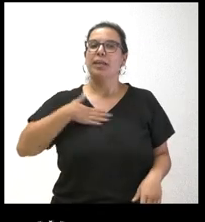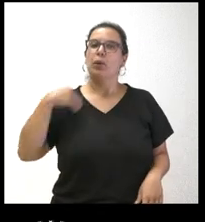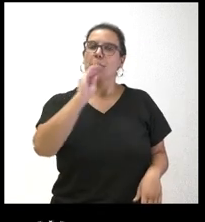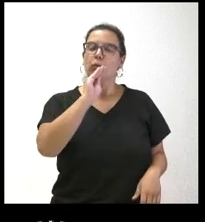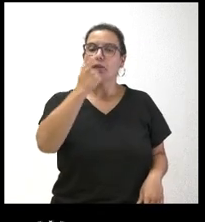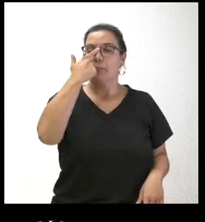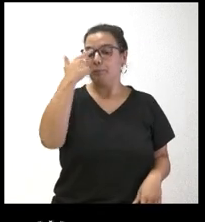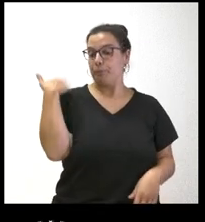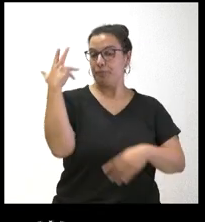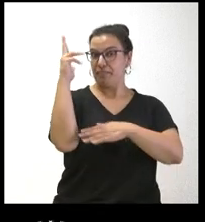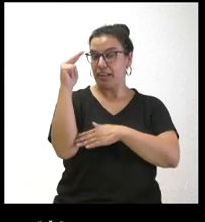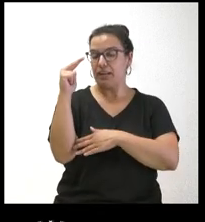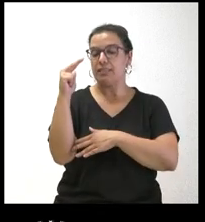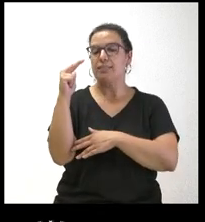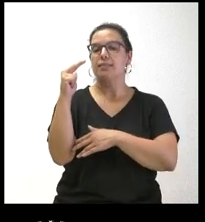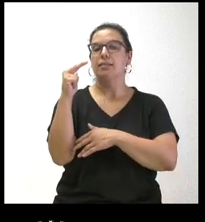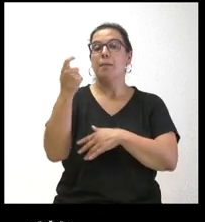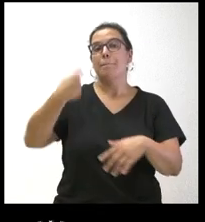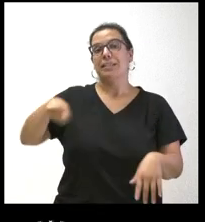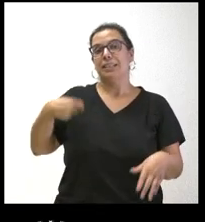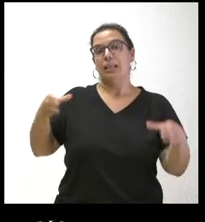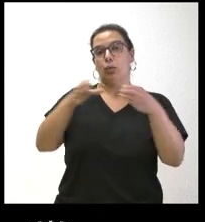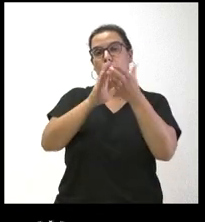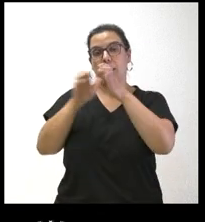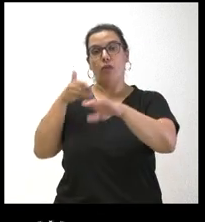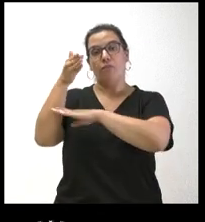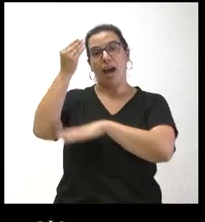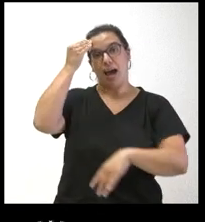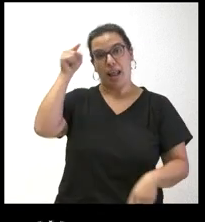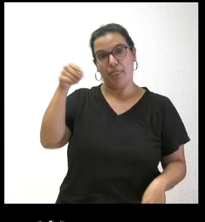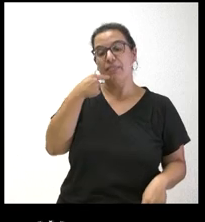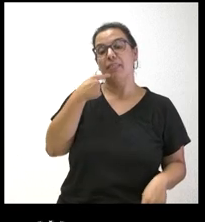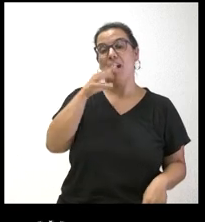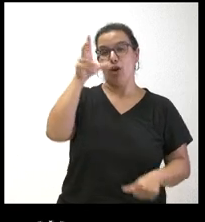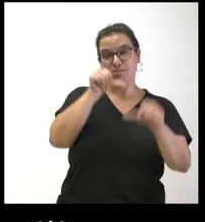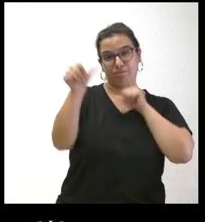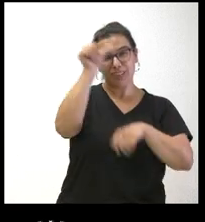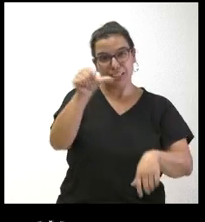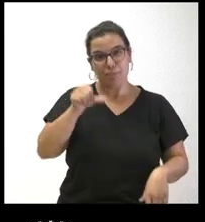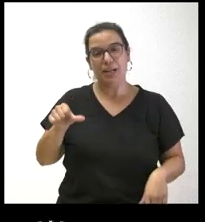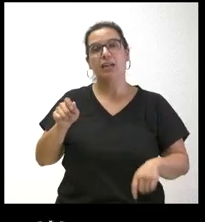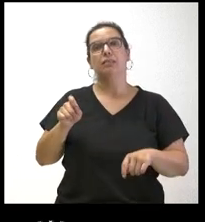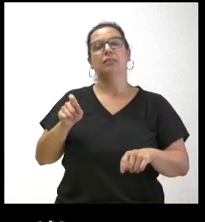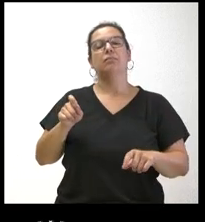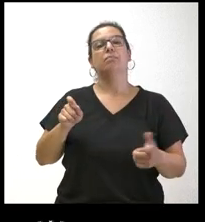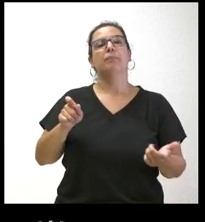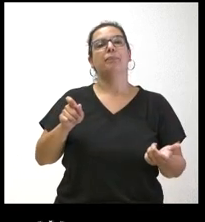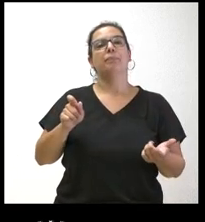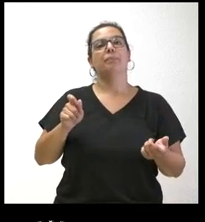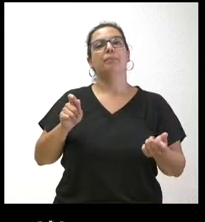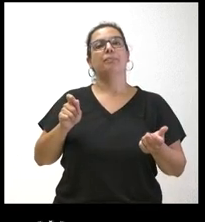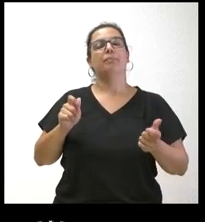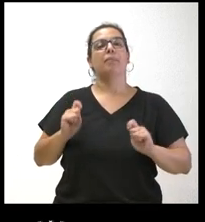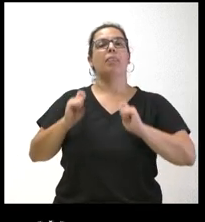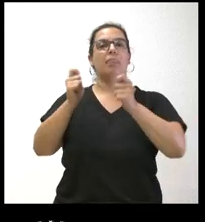el pasado viernes el presidente de la junta dijo en Aranda de duero que esta semana se entregarían las obras